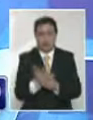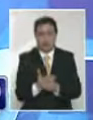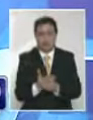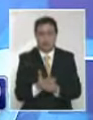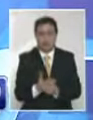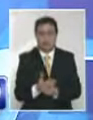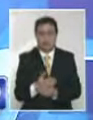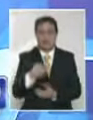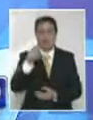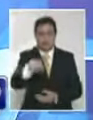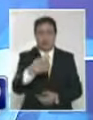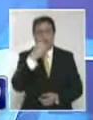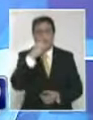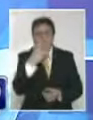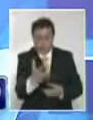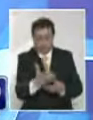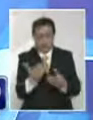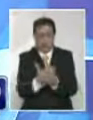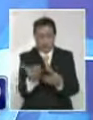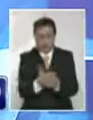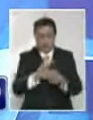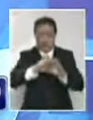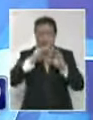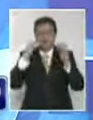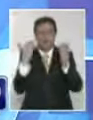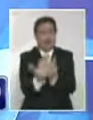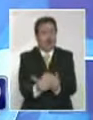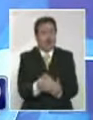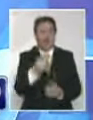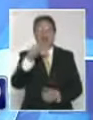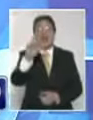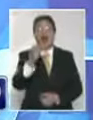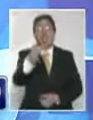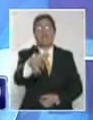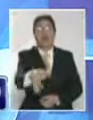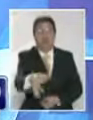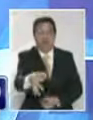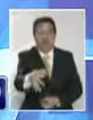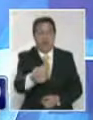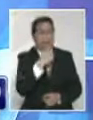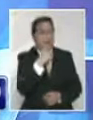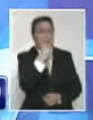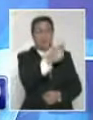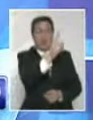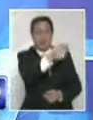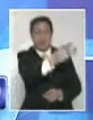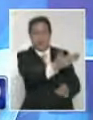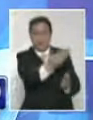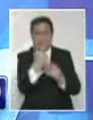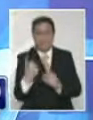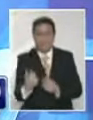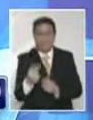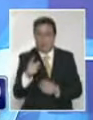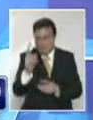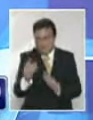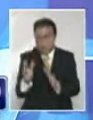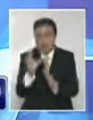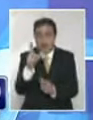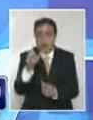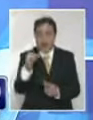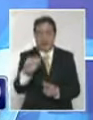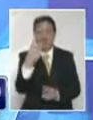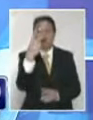las confesiones, está todo dicho de que de la moneda, fueron citados a la moneda, ahí le dieron la instrucción de